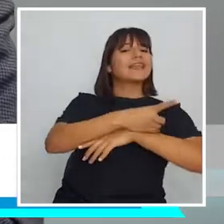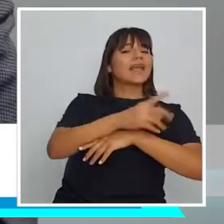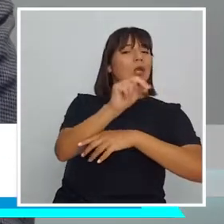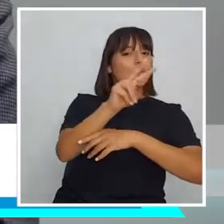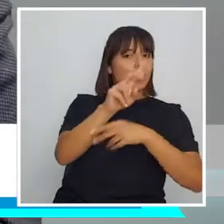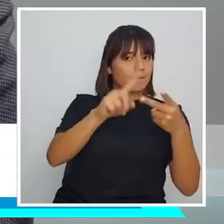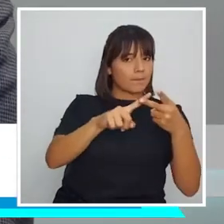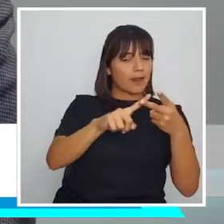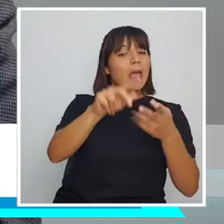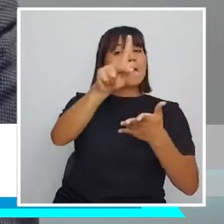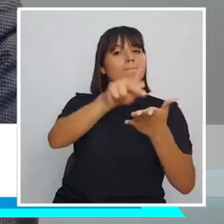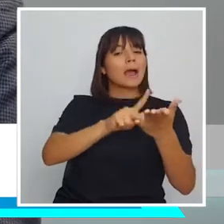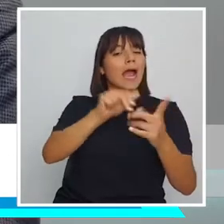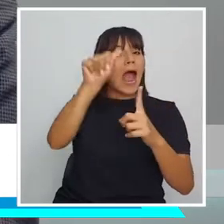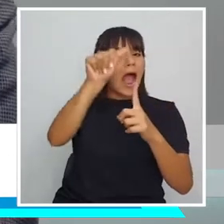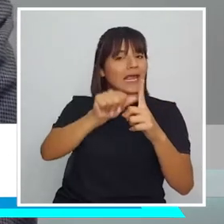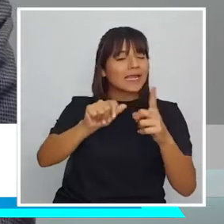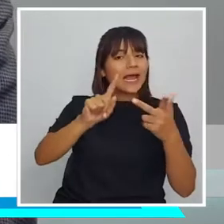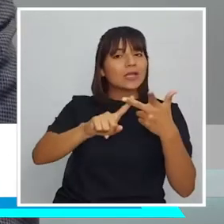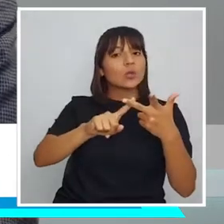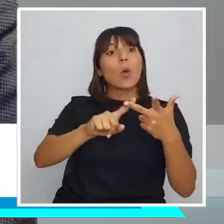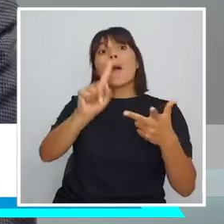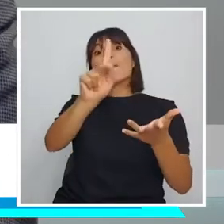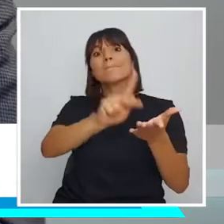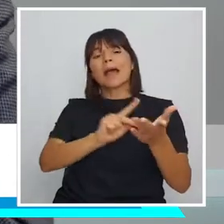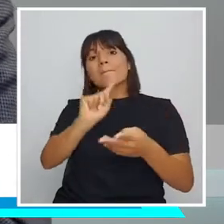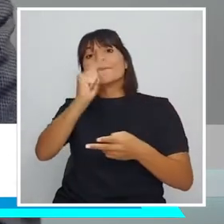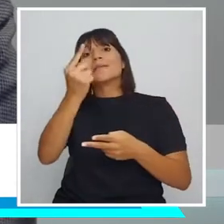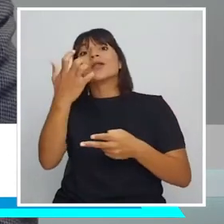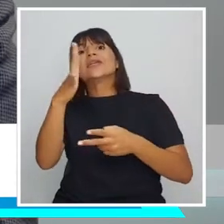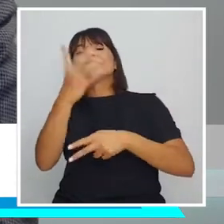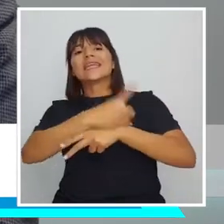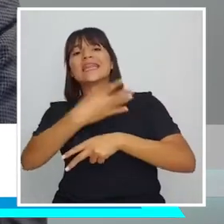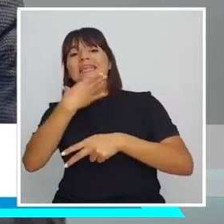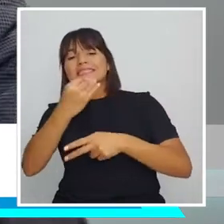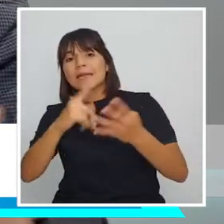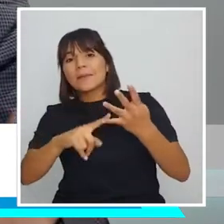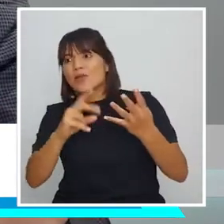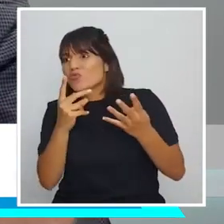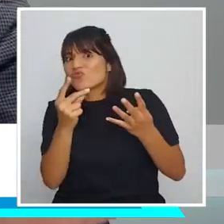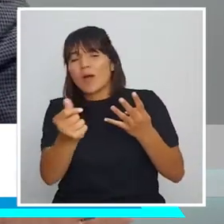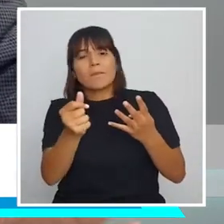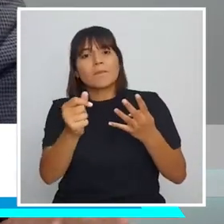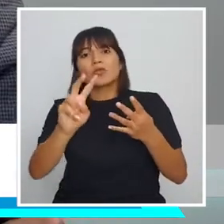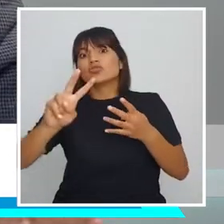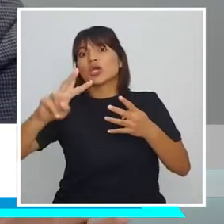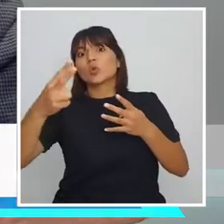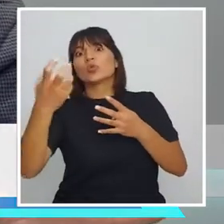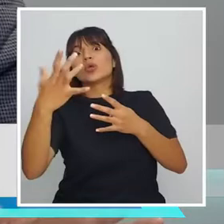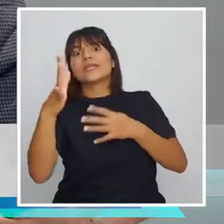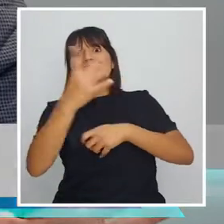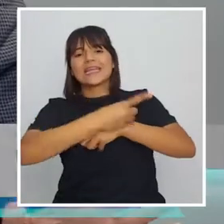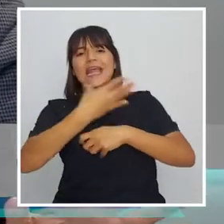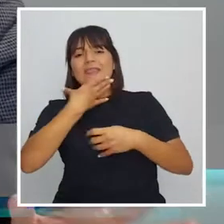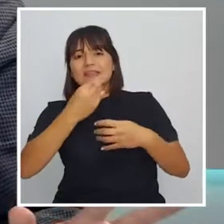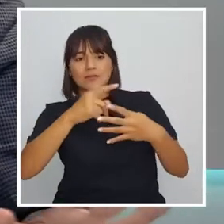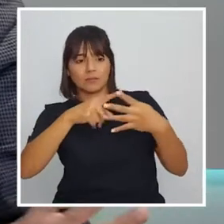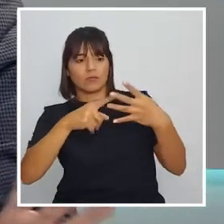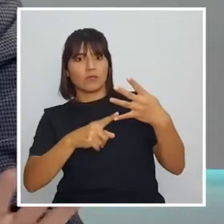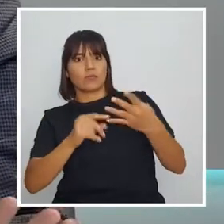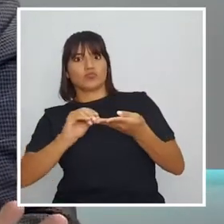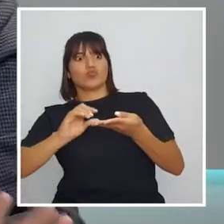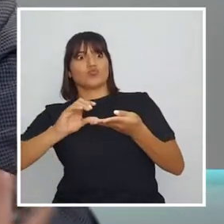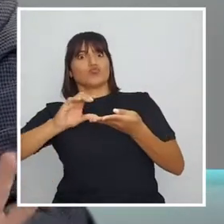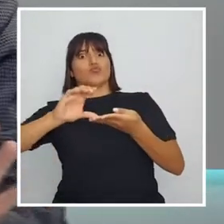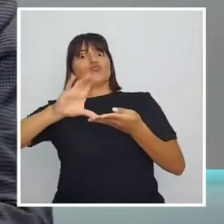entra el salario de la primera quincena y rapidito me entra la segunda quincena de diciembre. Y de repente nos damos cuenta y decimos, ¿qué es este